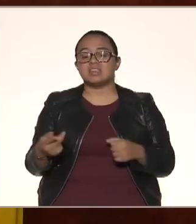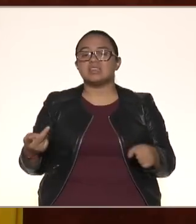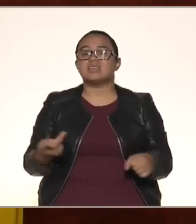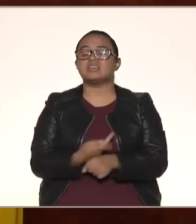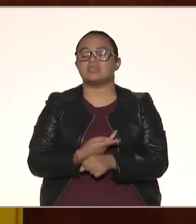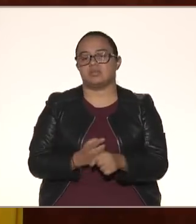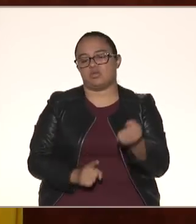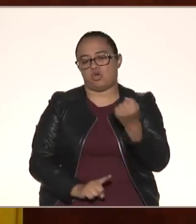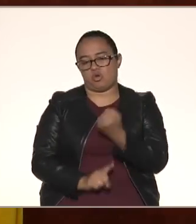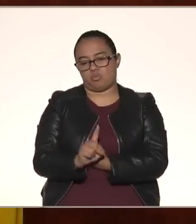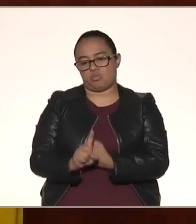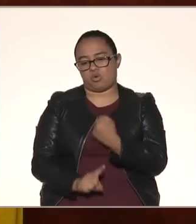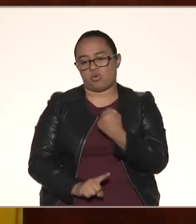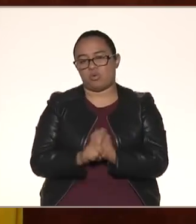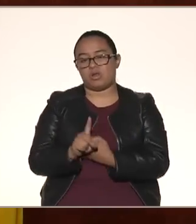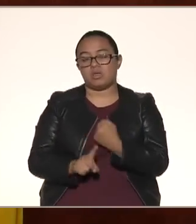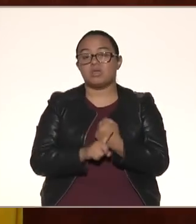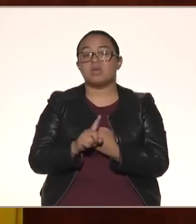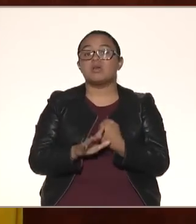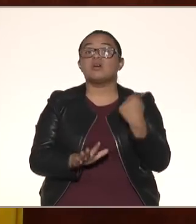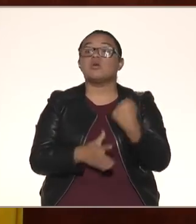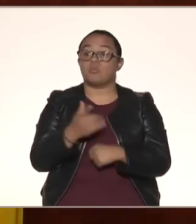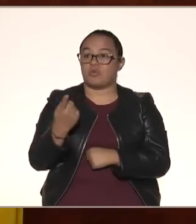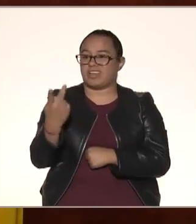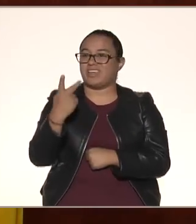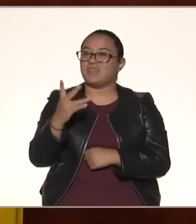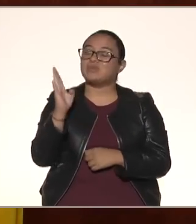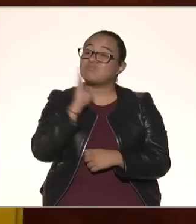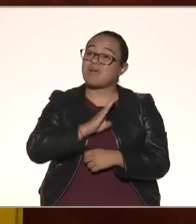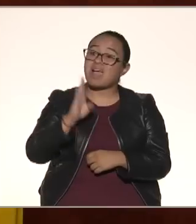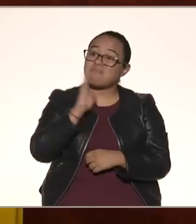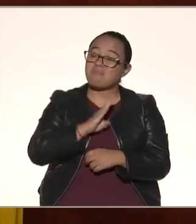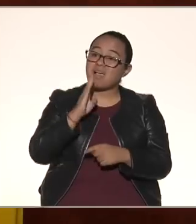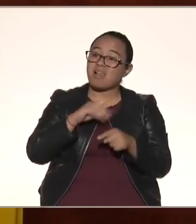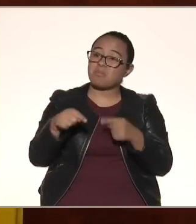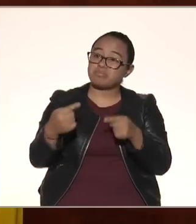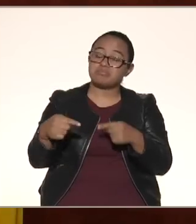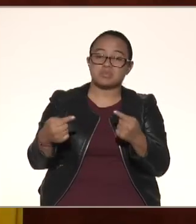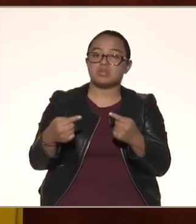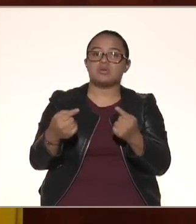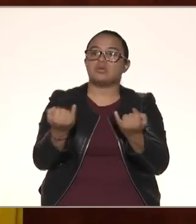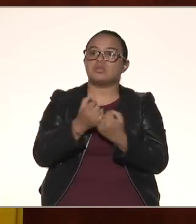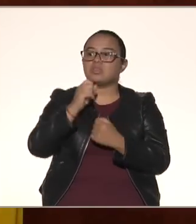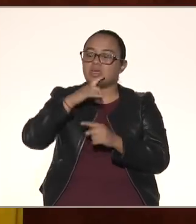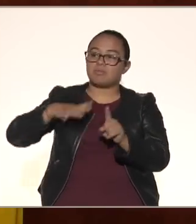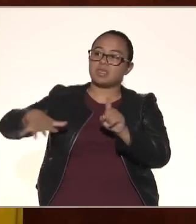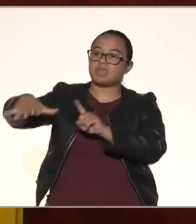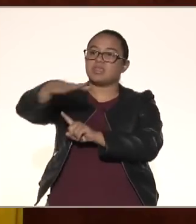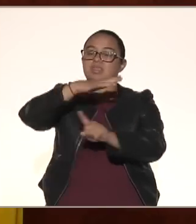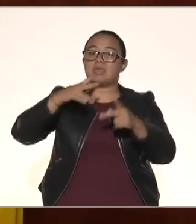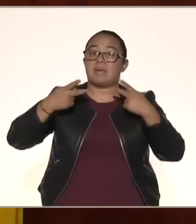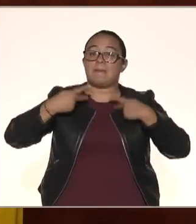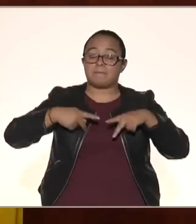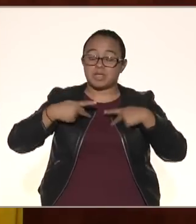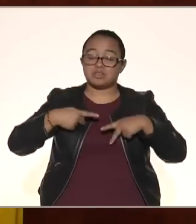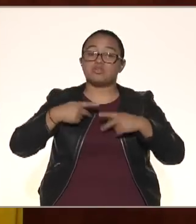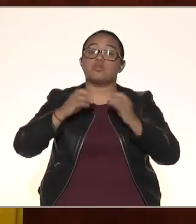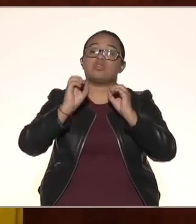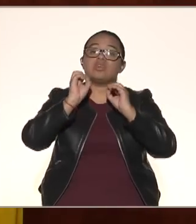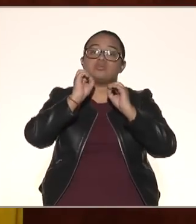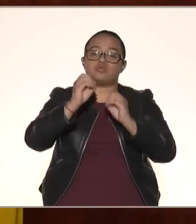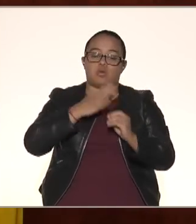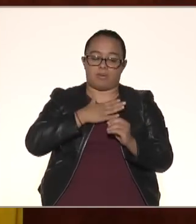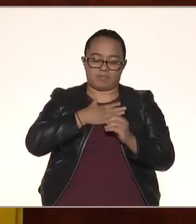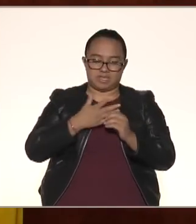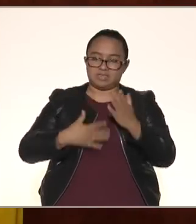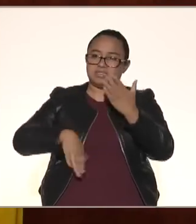problemas porque esto no solo daña a esa relación, sino a las relaciones que rodean a la pareja y también personalmente. Entonces no